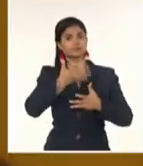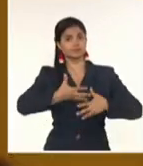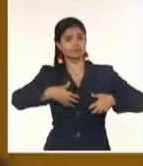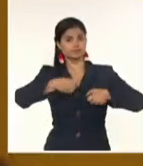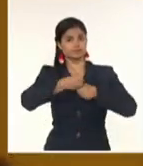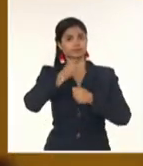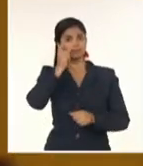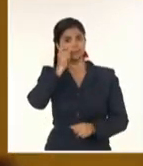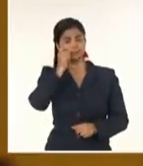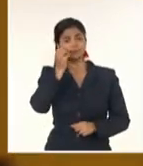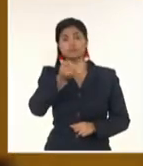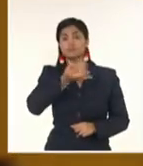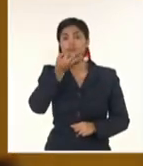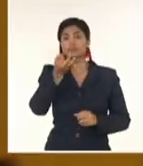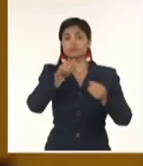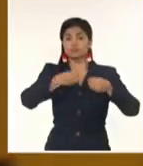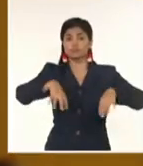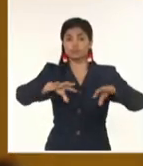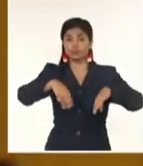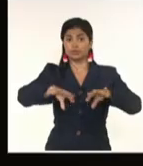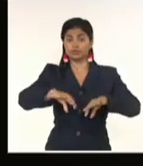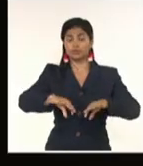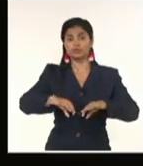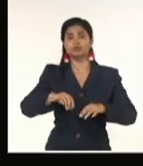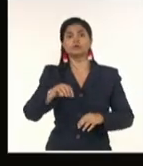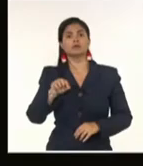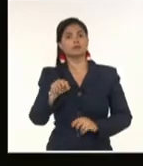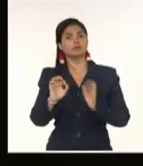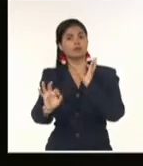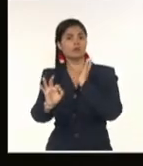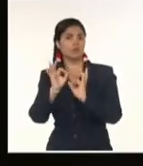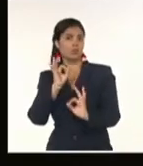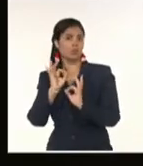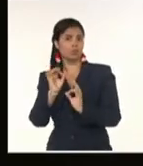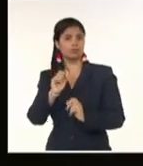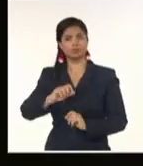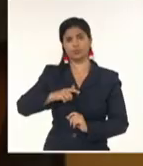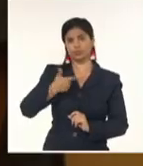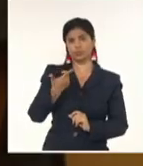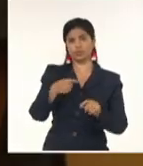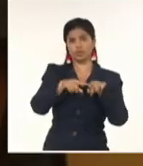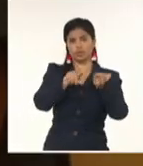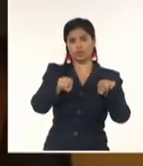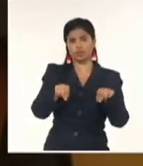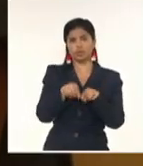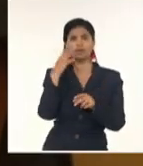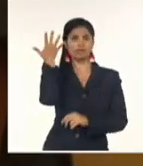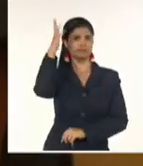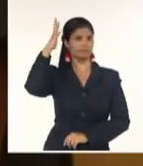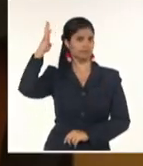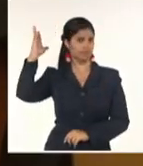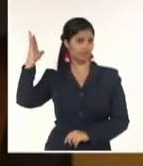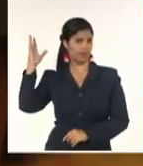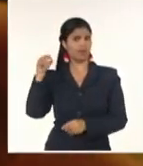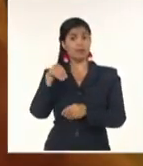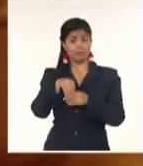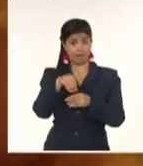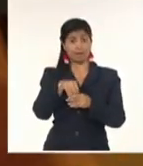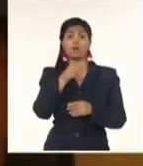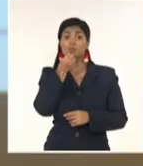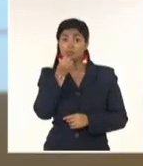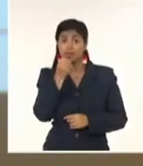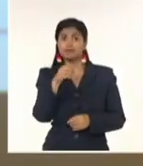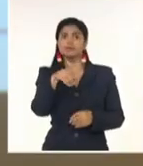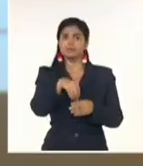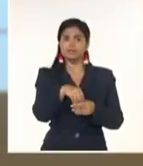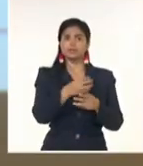refirió también a las condiciones que requieren bienes y manifestaciones culturales y sitios naturales para integrar el patrimonio natural,